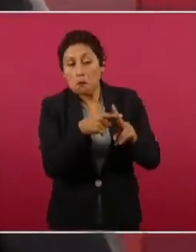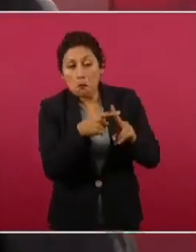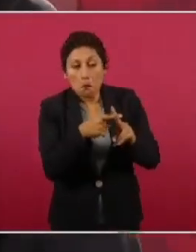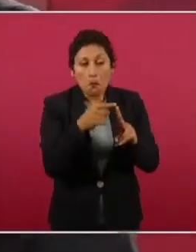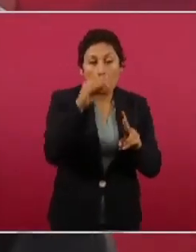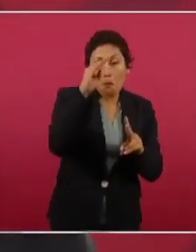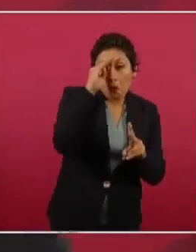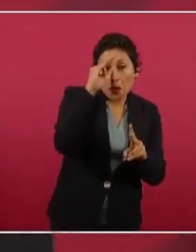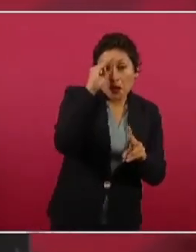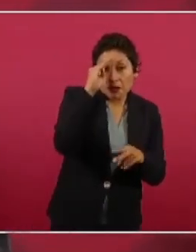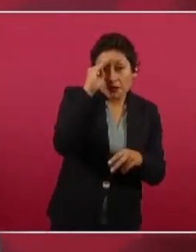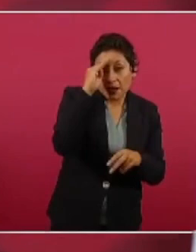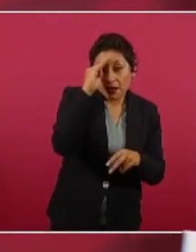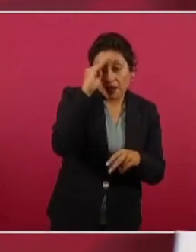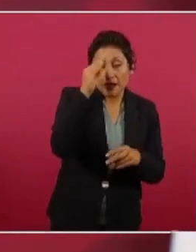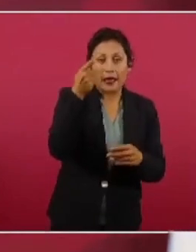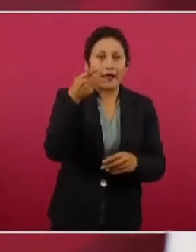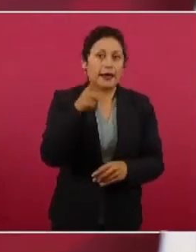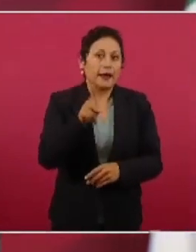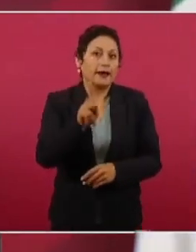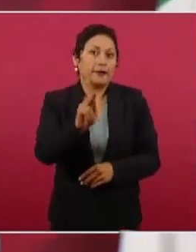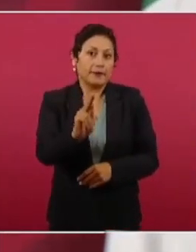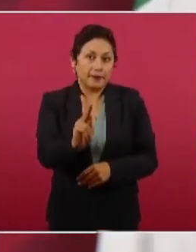pero iba a significar también